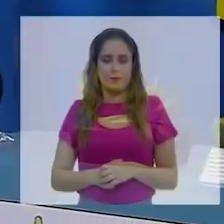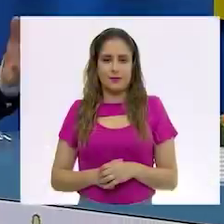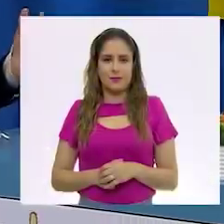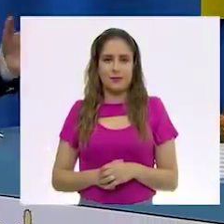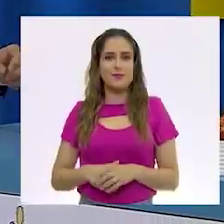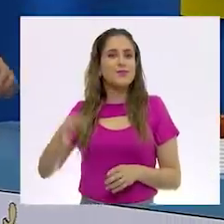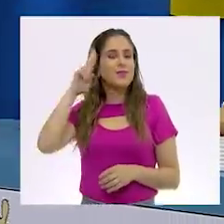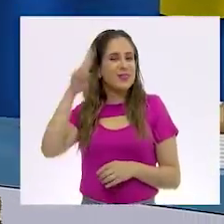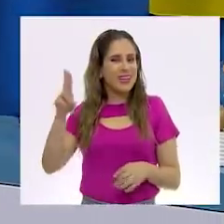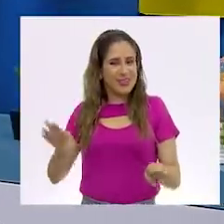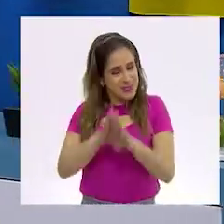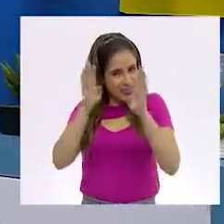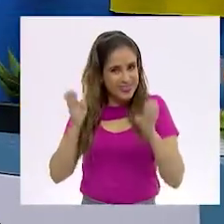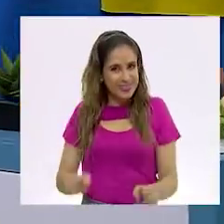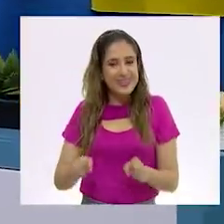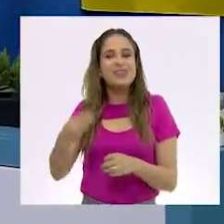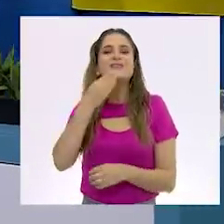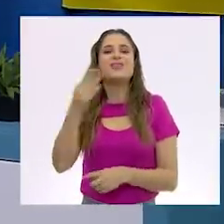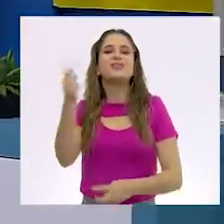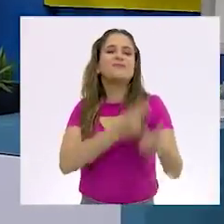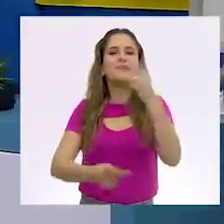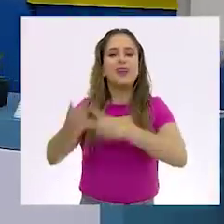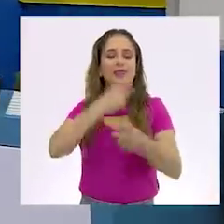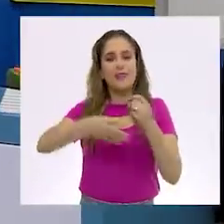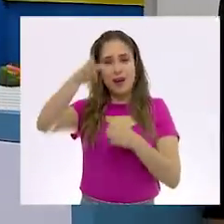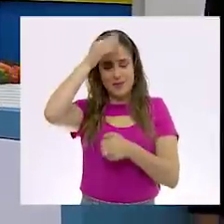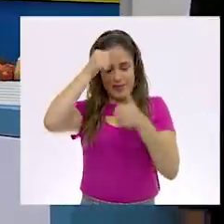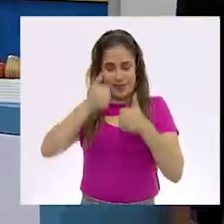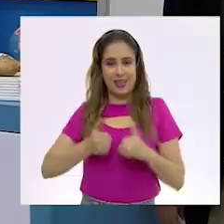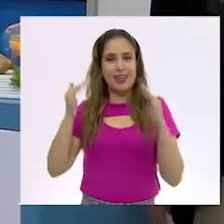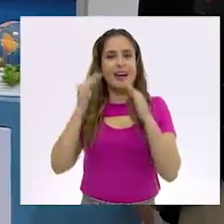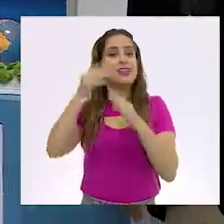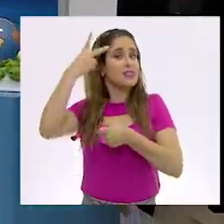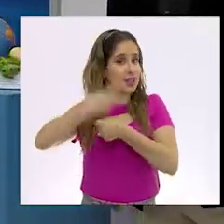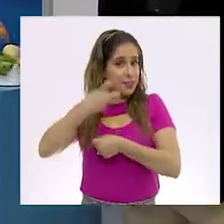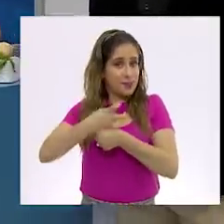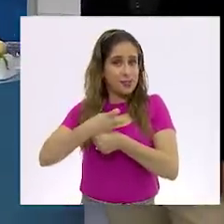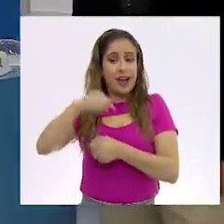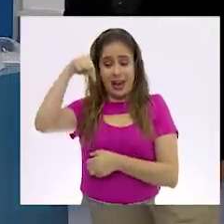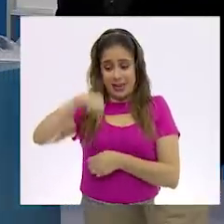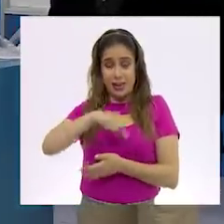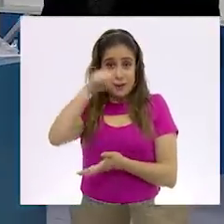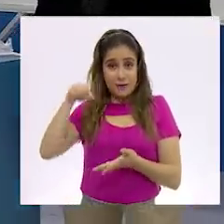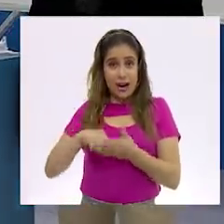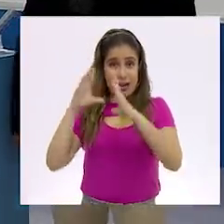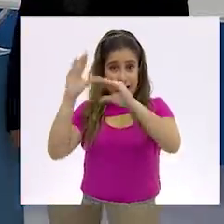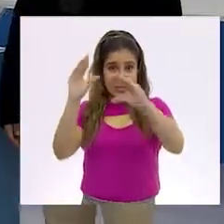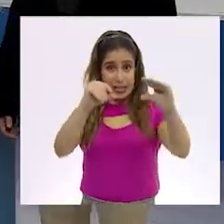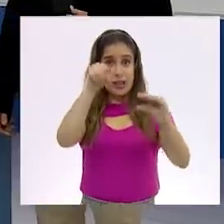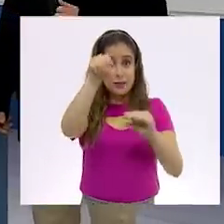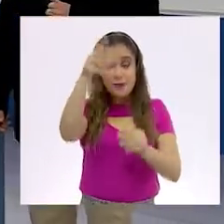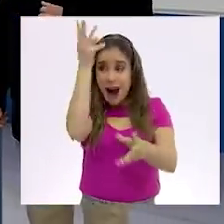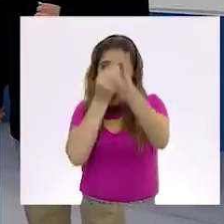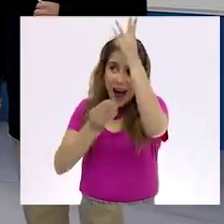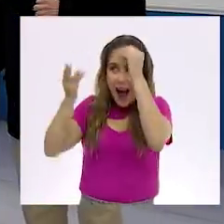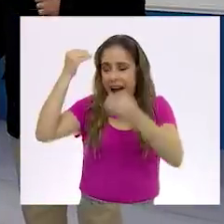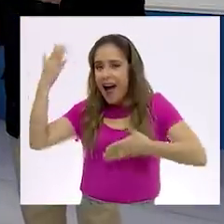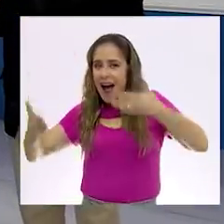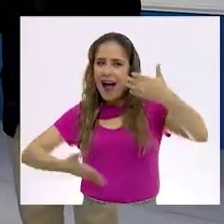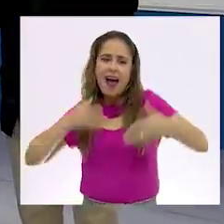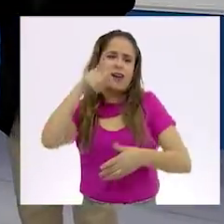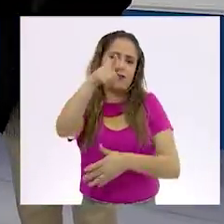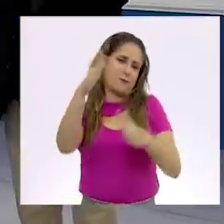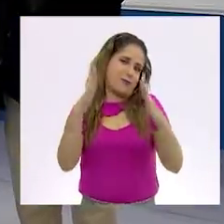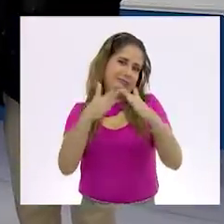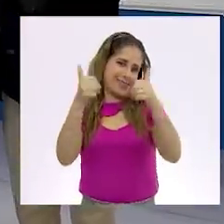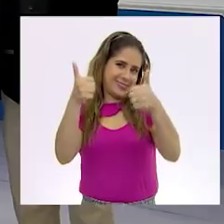Hola, ¿cómo están? Les damos la bienvenida a Aprende en Casa 2, un espacio en el que vamos a poder estudiar y divertirnos desde nuestros hogares.